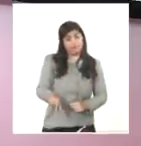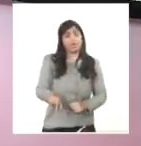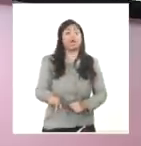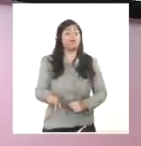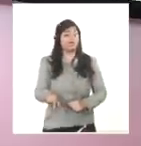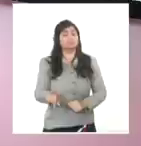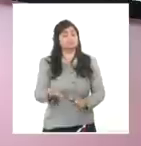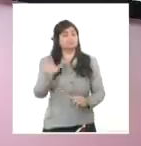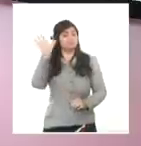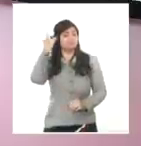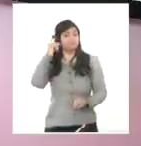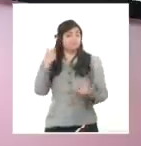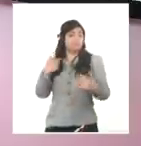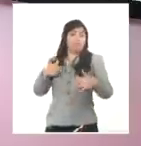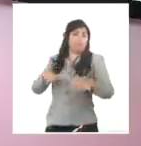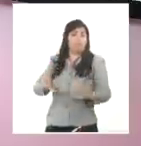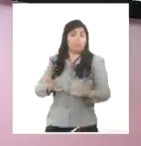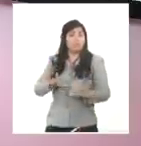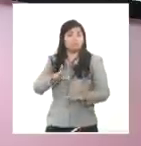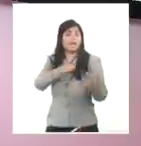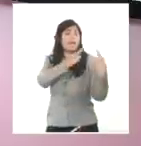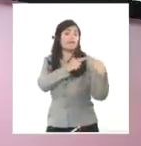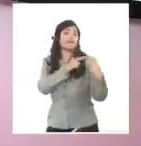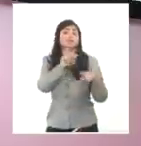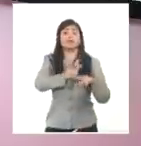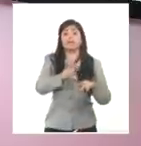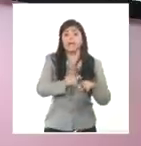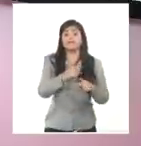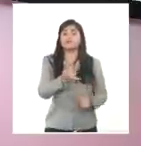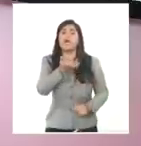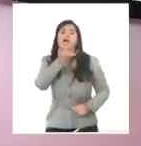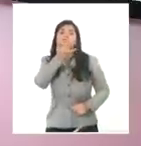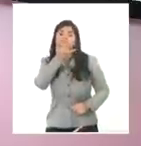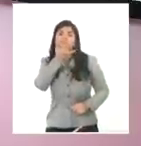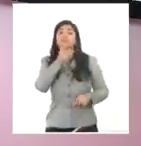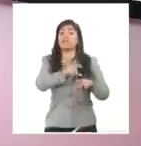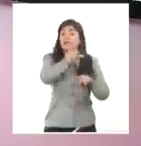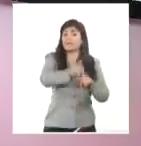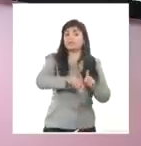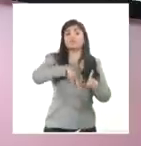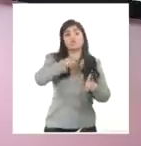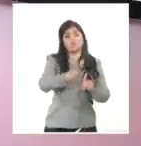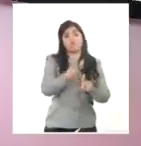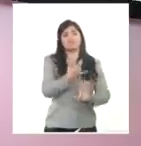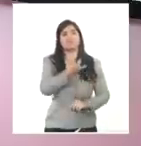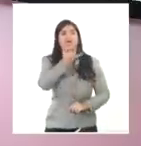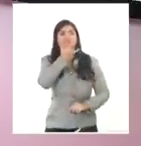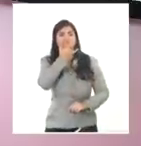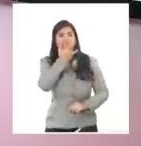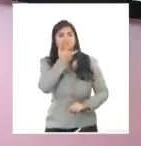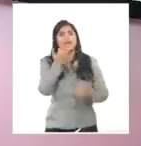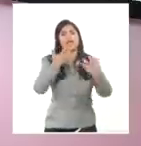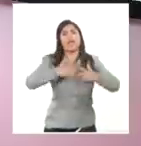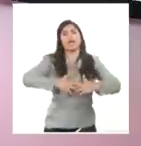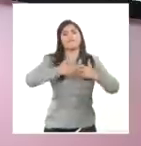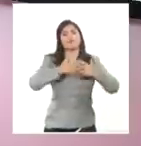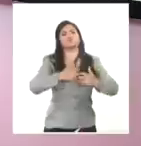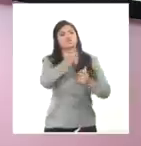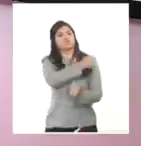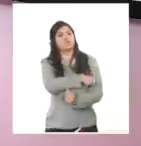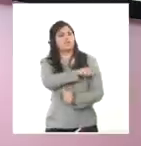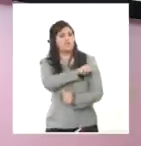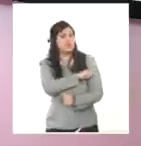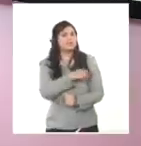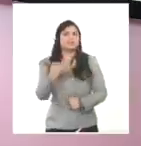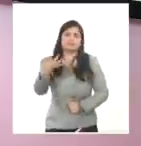este es un fenómeno que no solo afecta a productores individuales. En busca de más información sobre el tema, salió al terreno un equipo de